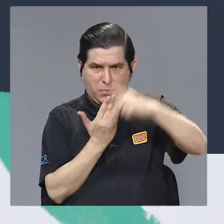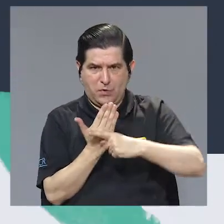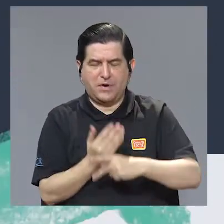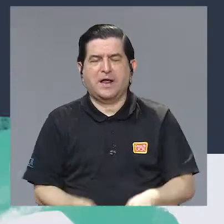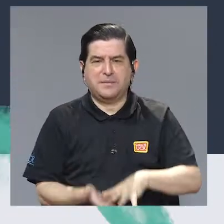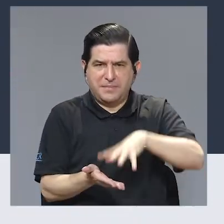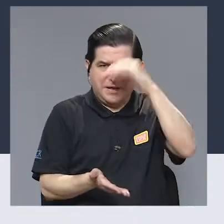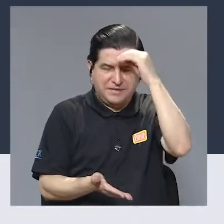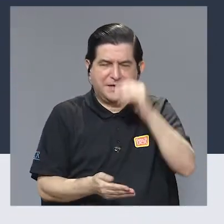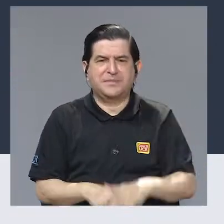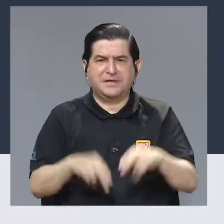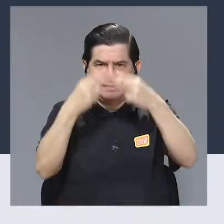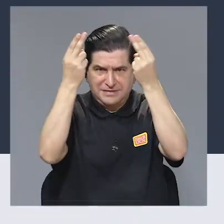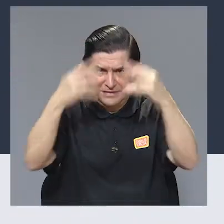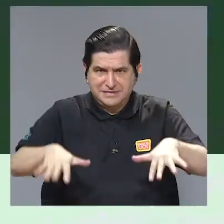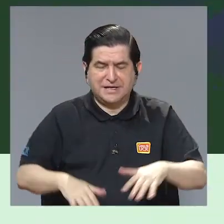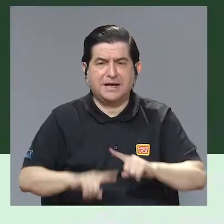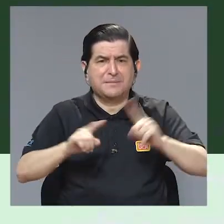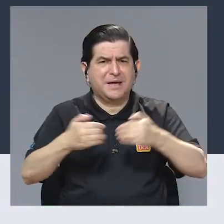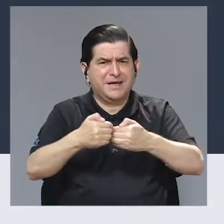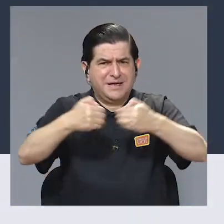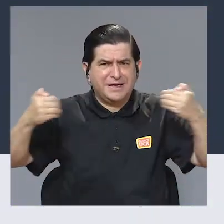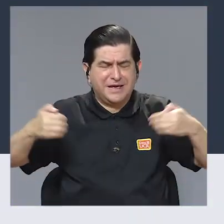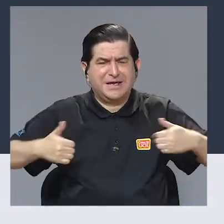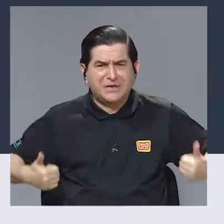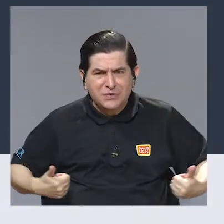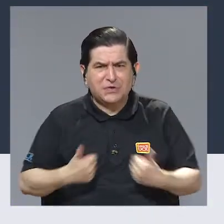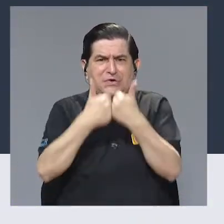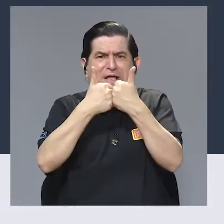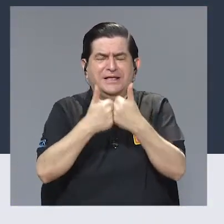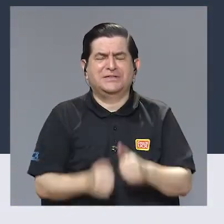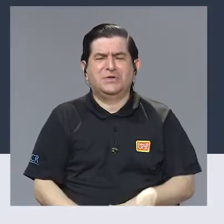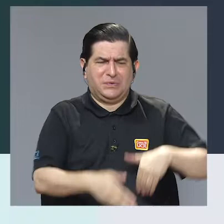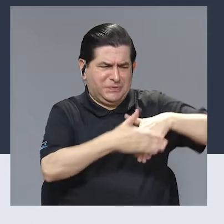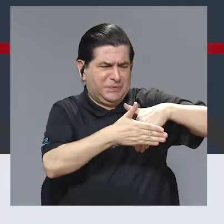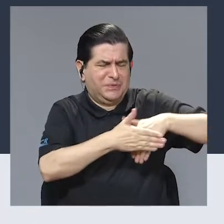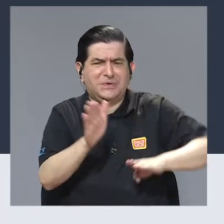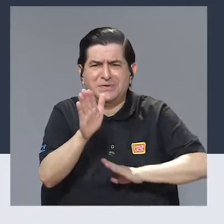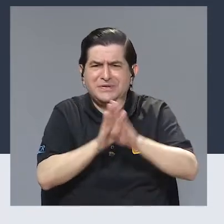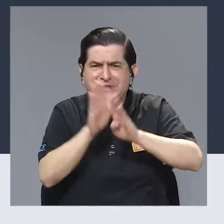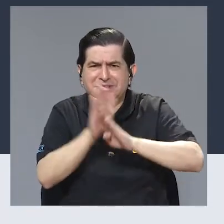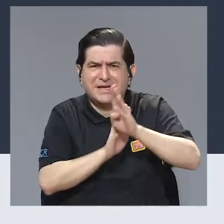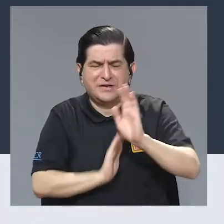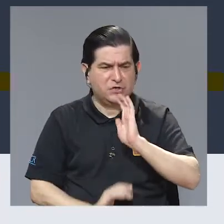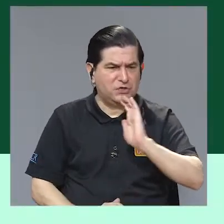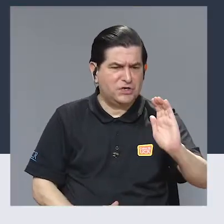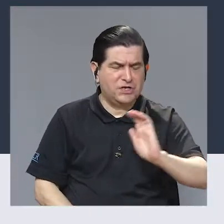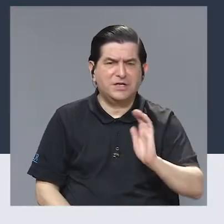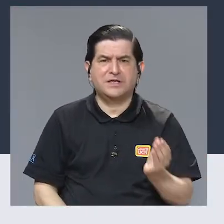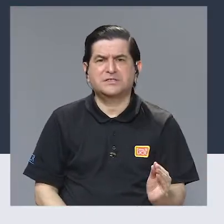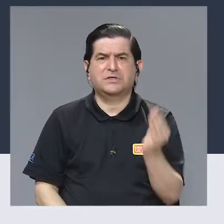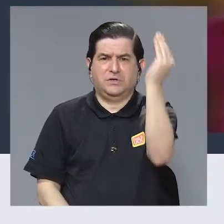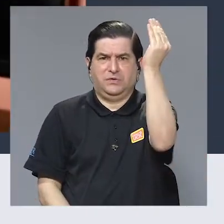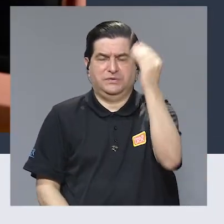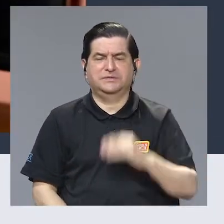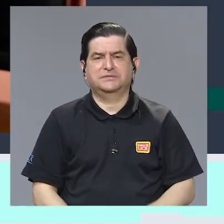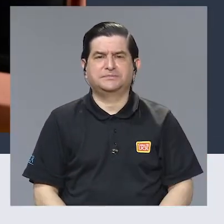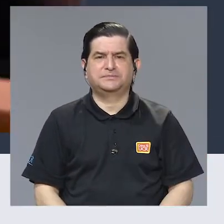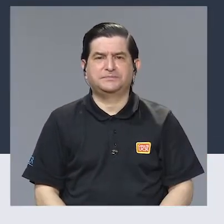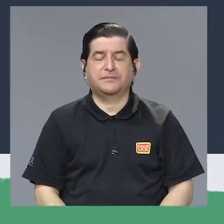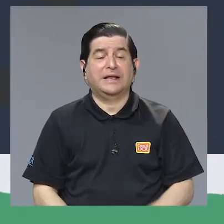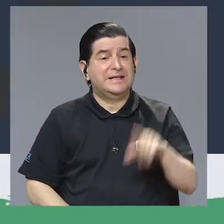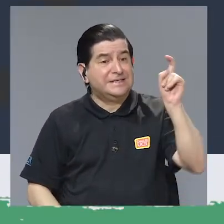alfabetización digital, al día de hoy la brecha constituye un reto y un impedimento para el desarrollo de los niños, niñas y